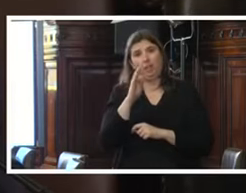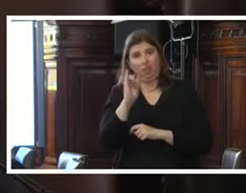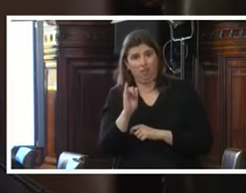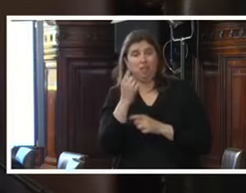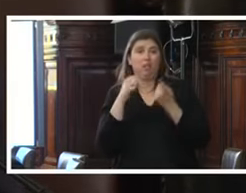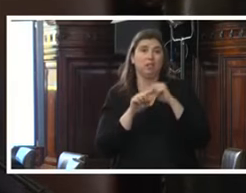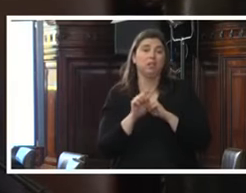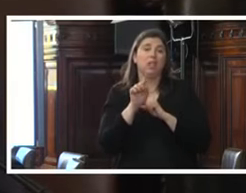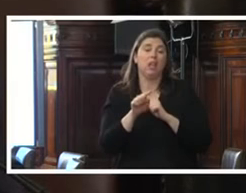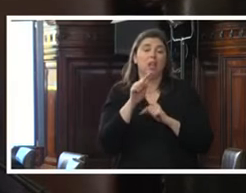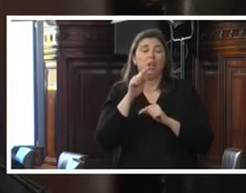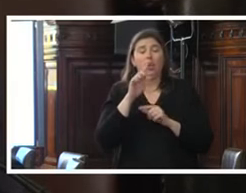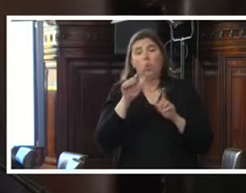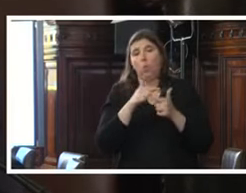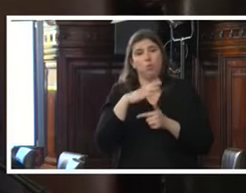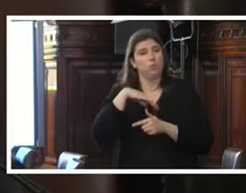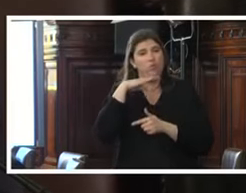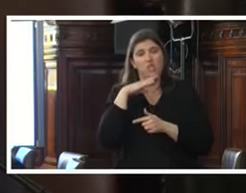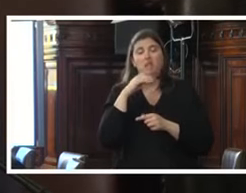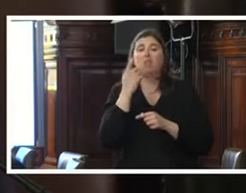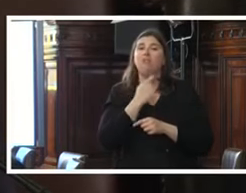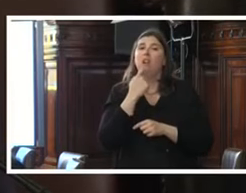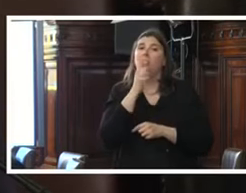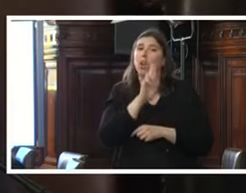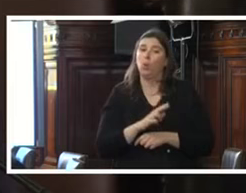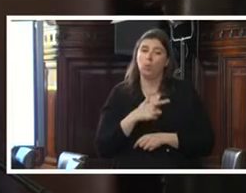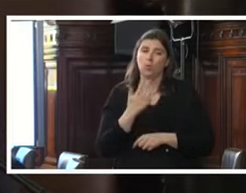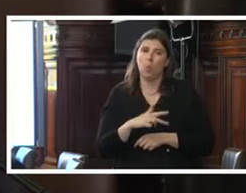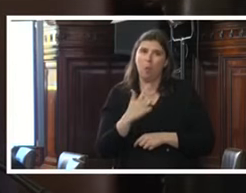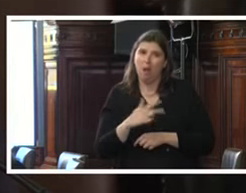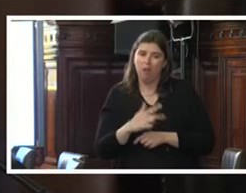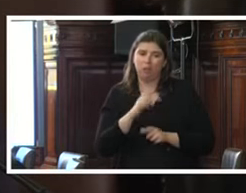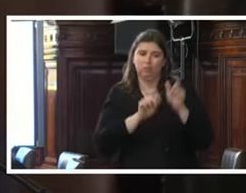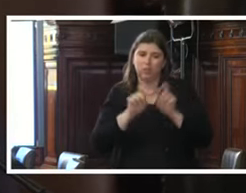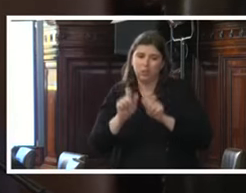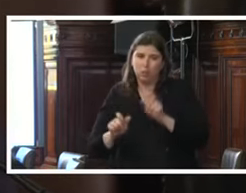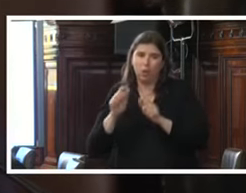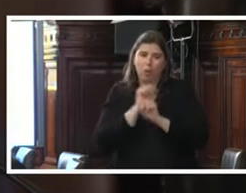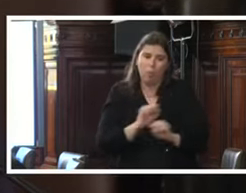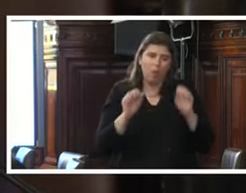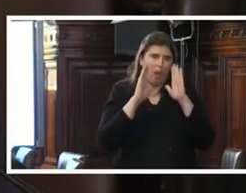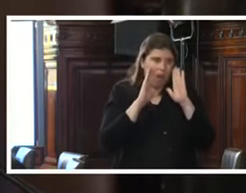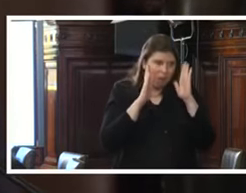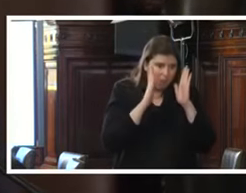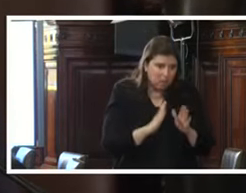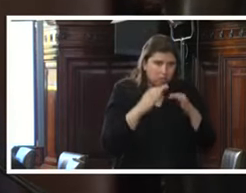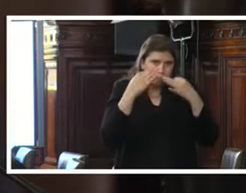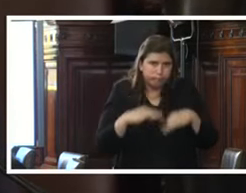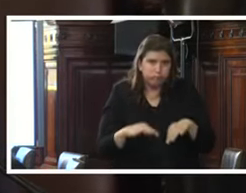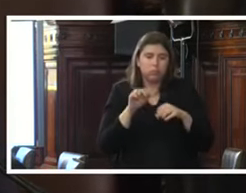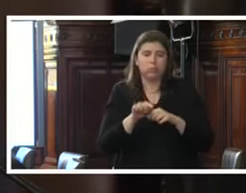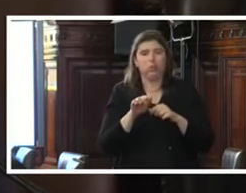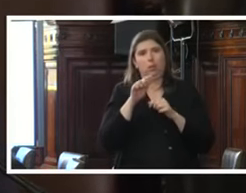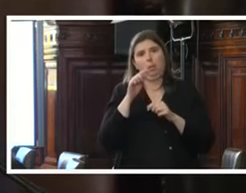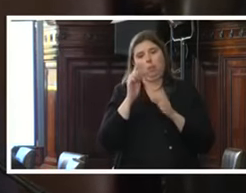estatal insuficiente y la falta de recursos humanos capacitados para proveer una forma de forma óptima lo requerido por